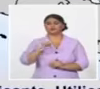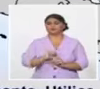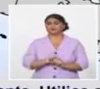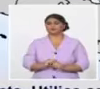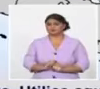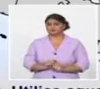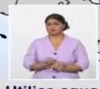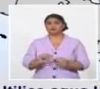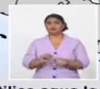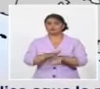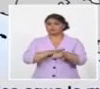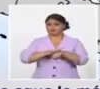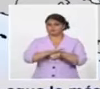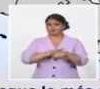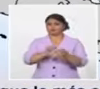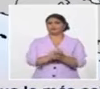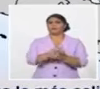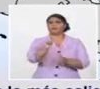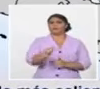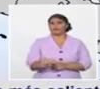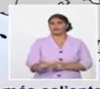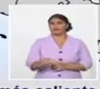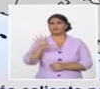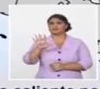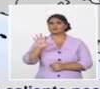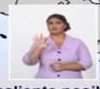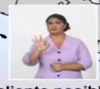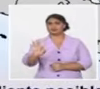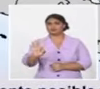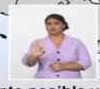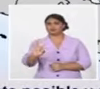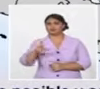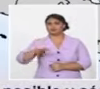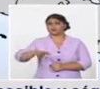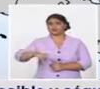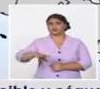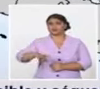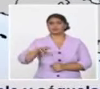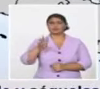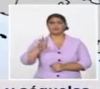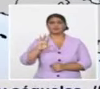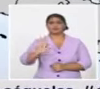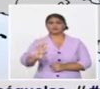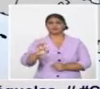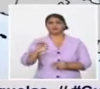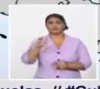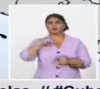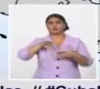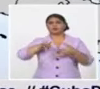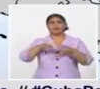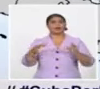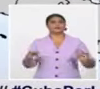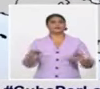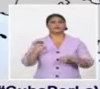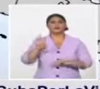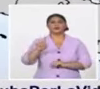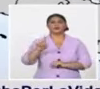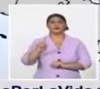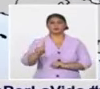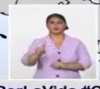Mayabeque 58, Pinar de Río 48, Artemisa 41,